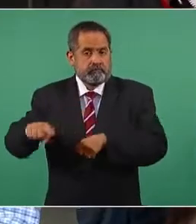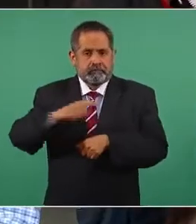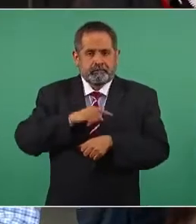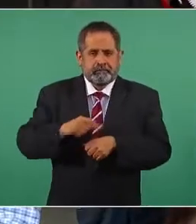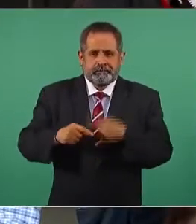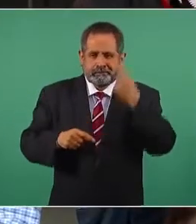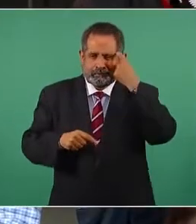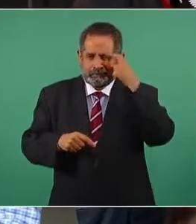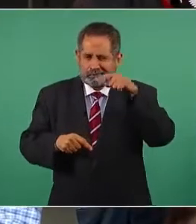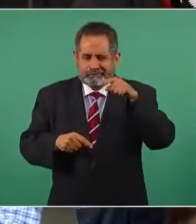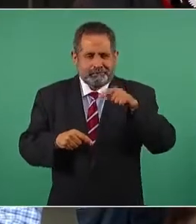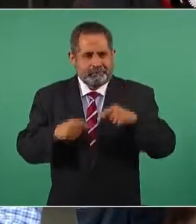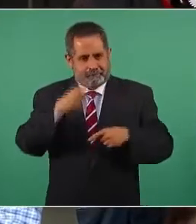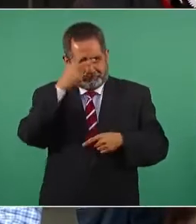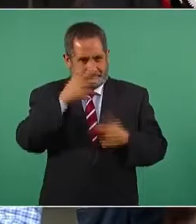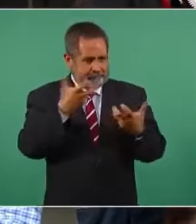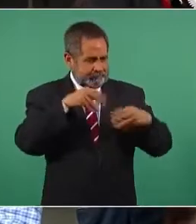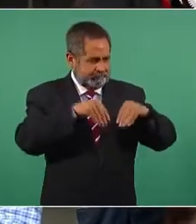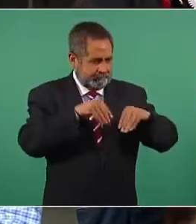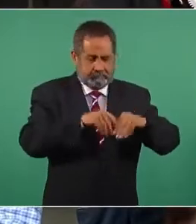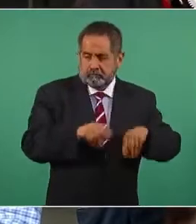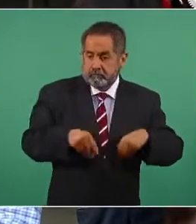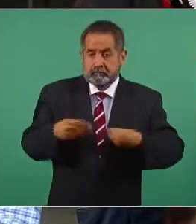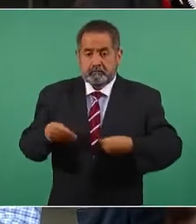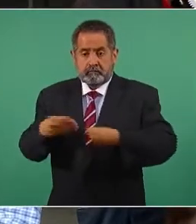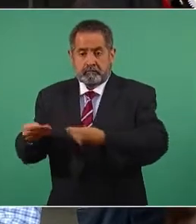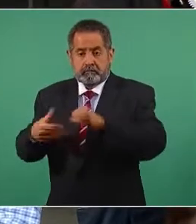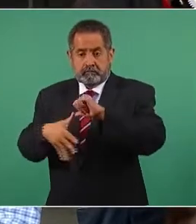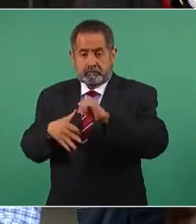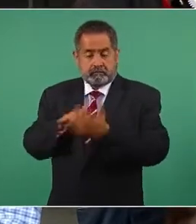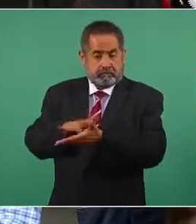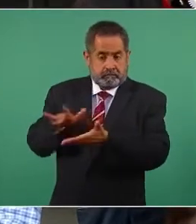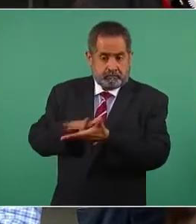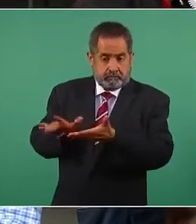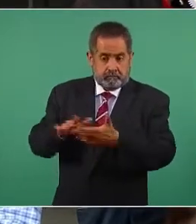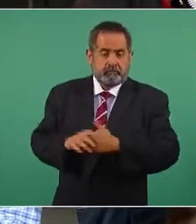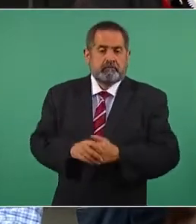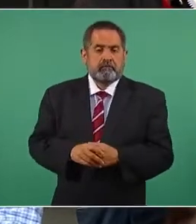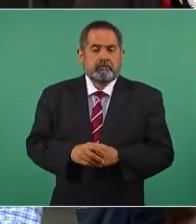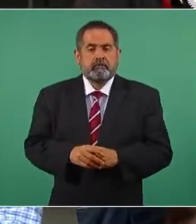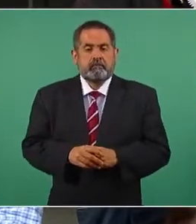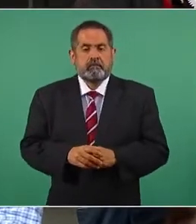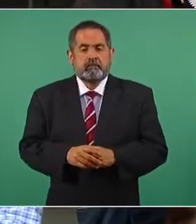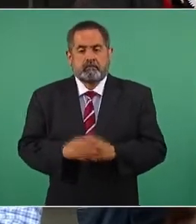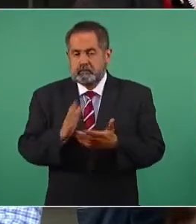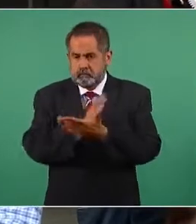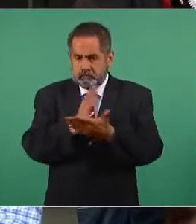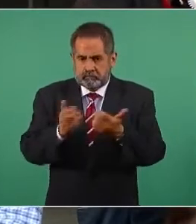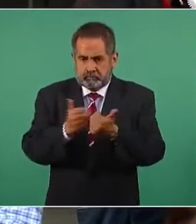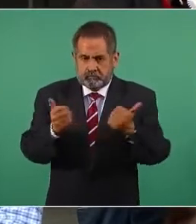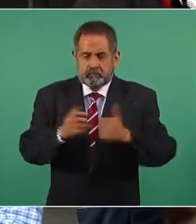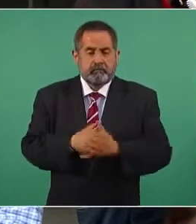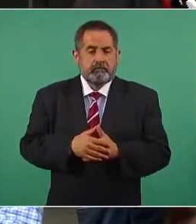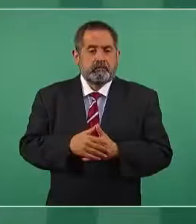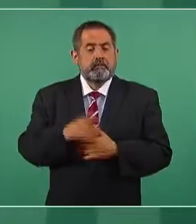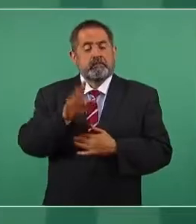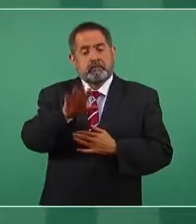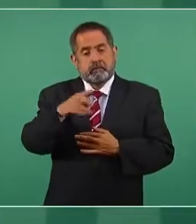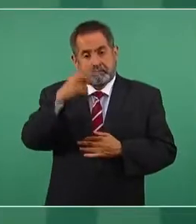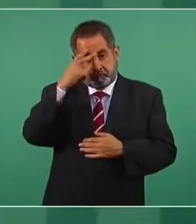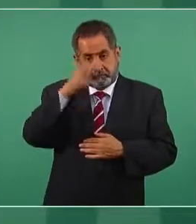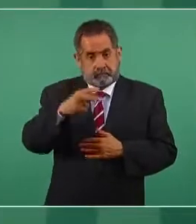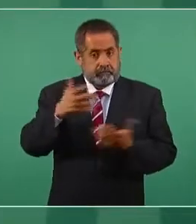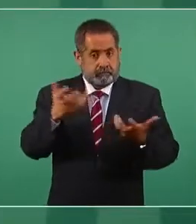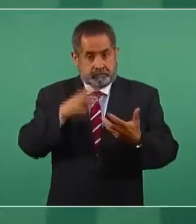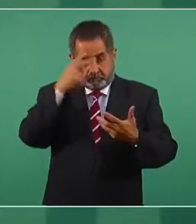el envasaje. También se dijo que iba a haber apoyos a países de América Latina. Bueno, o esa parte. El envasado en México ya se